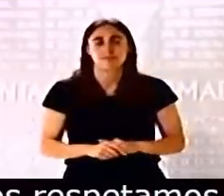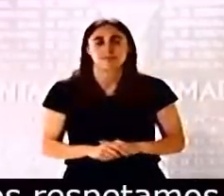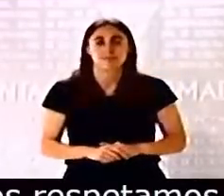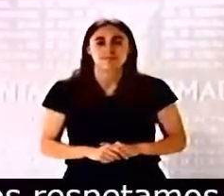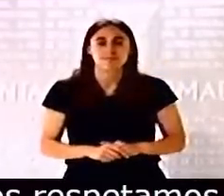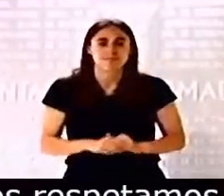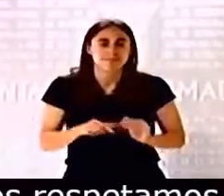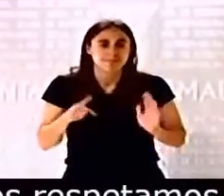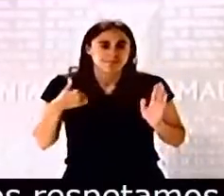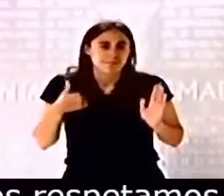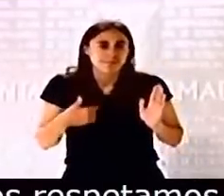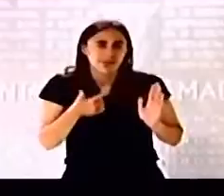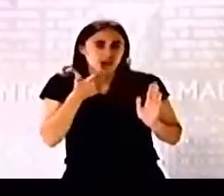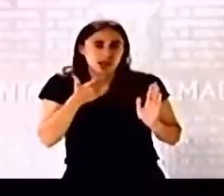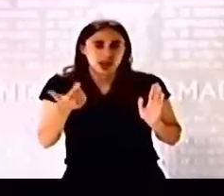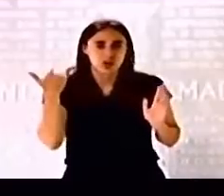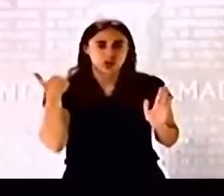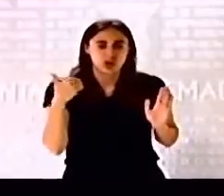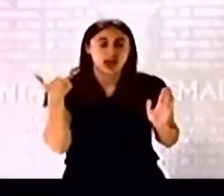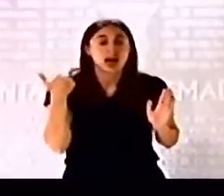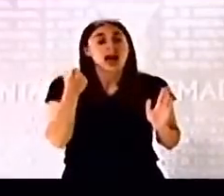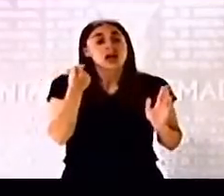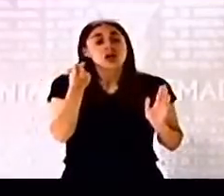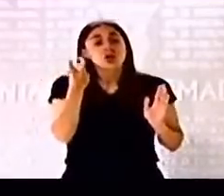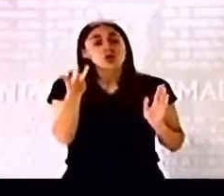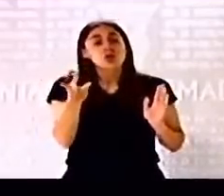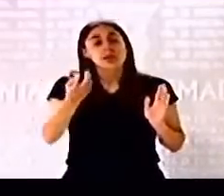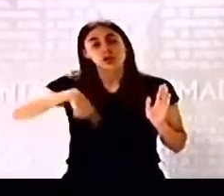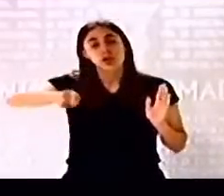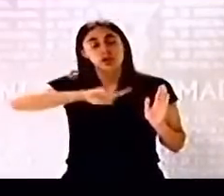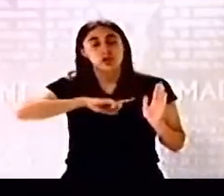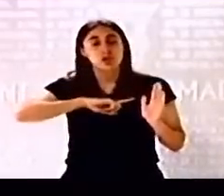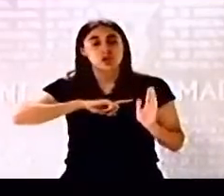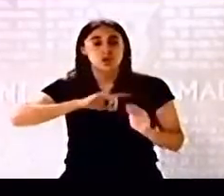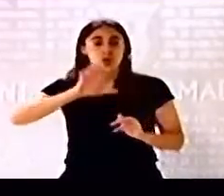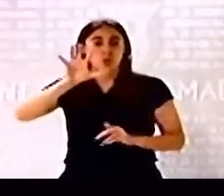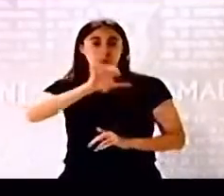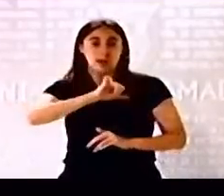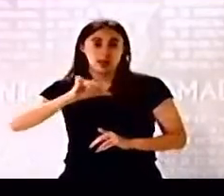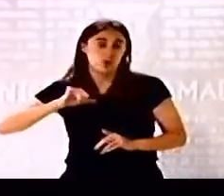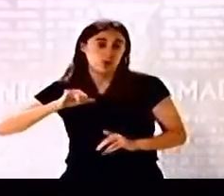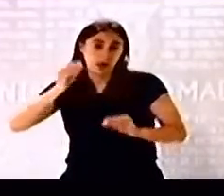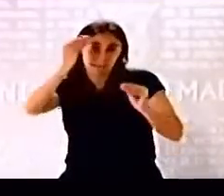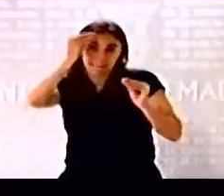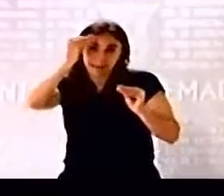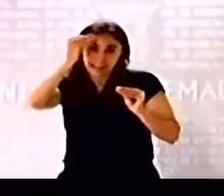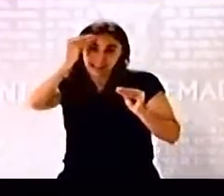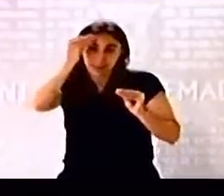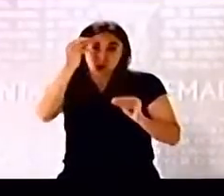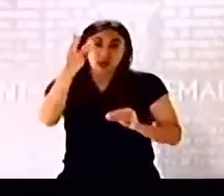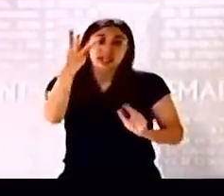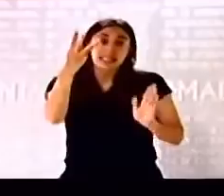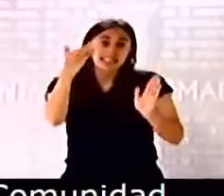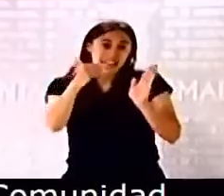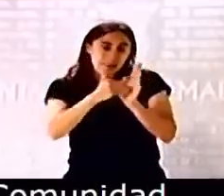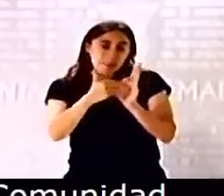Ya les digo, las cifras que esperábamos nosotros en la comunidad autónoma en esta semana eran 3.000 dosis de esa